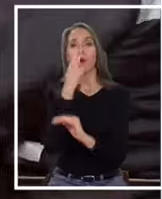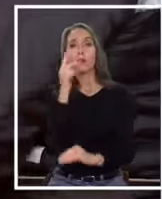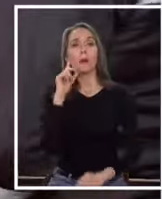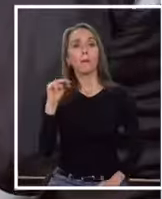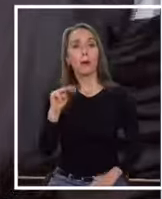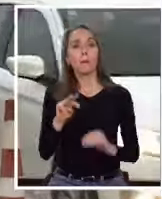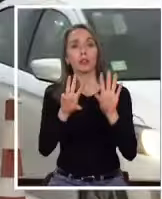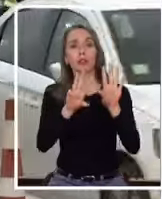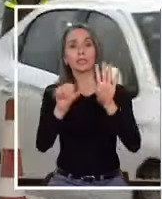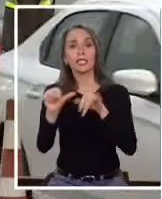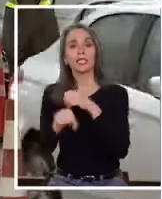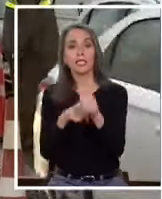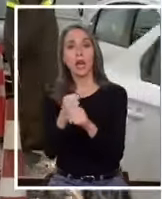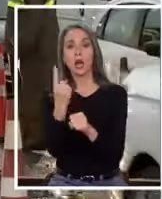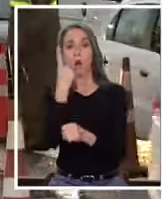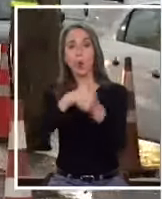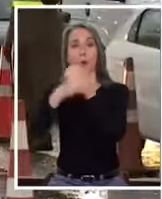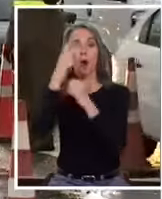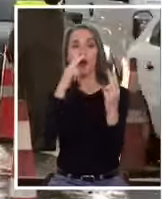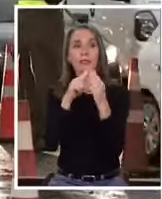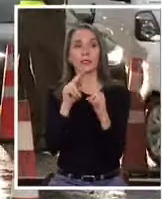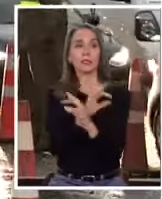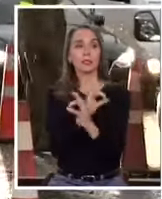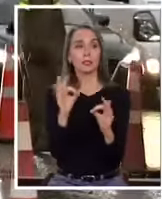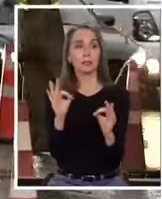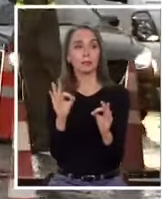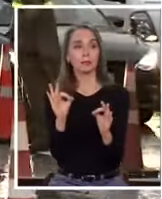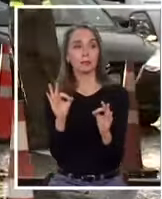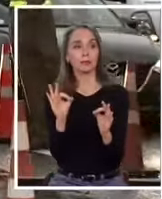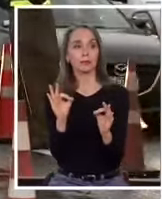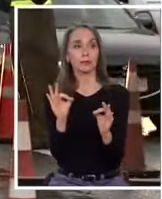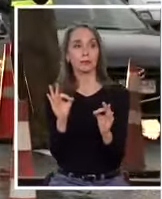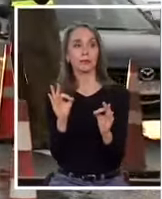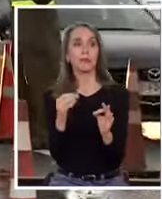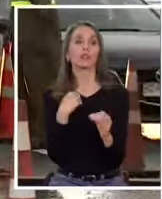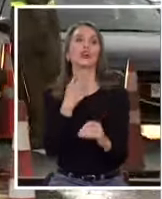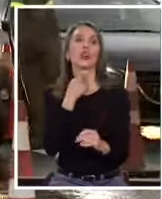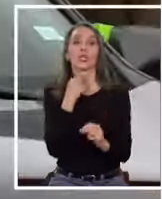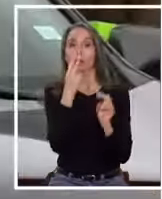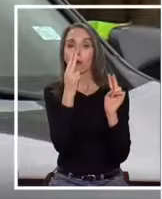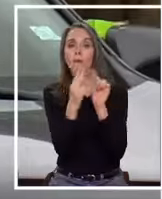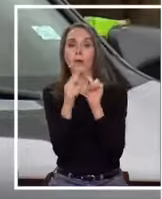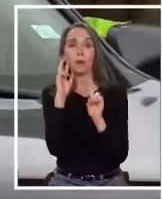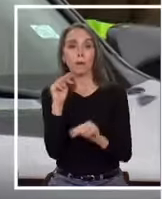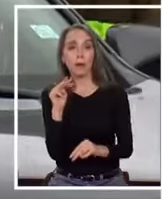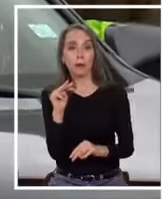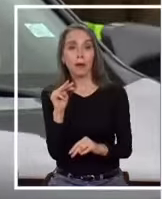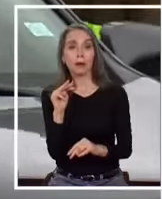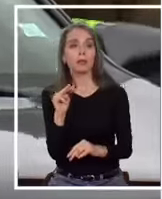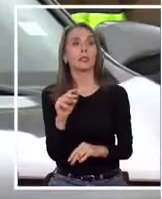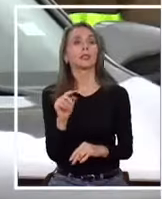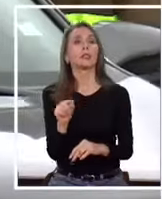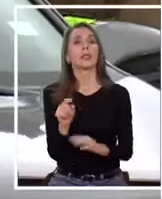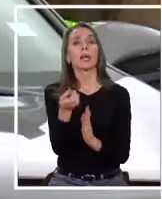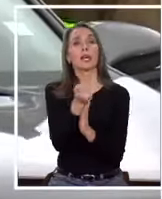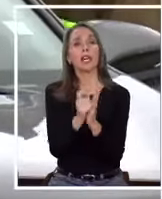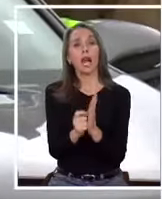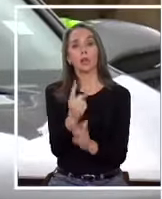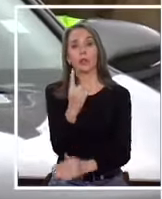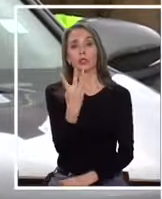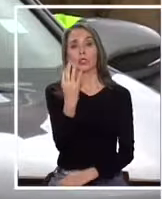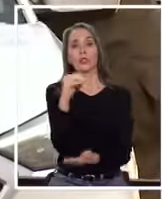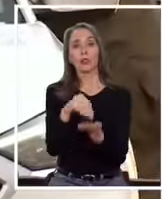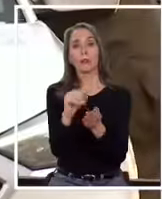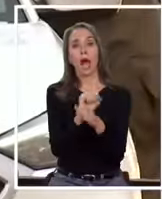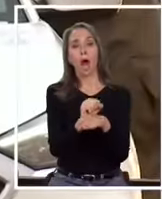de 96 años, que hace un año no la puedo ver, y tenía muchos deseos de verla. La proyección que hemos hecho son de